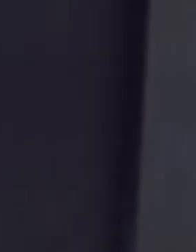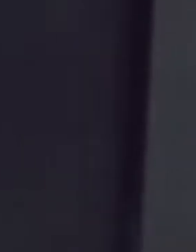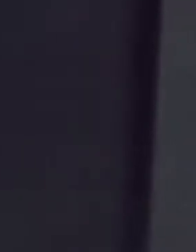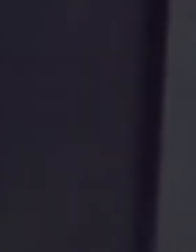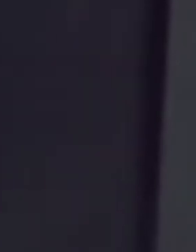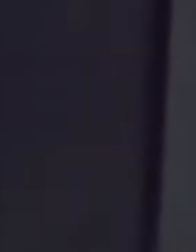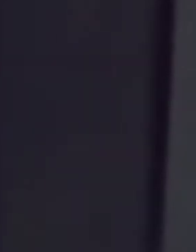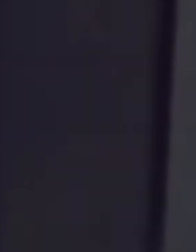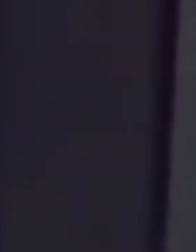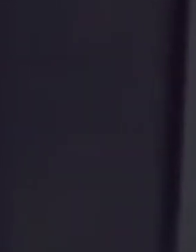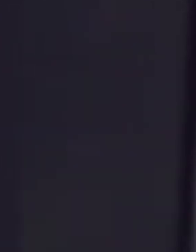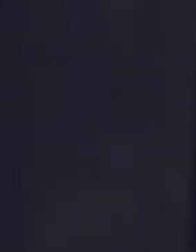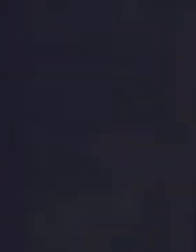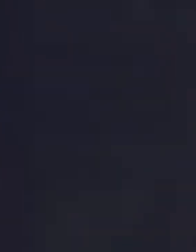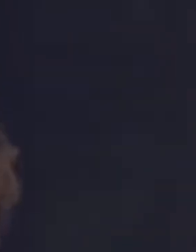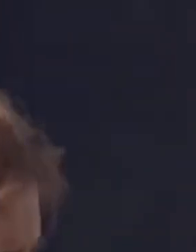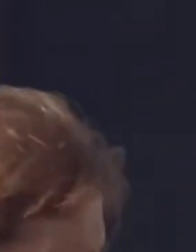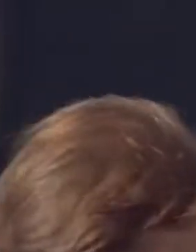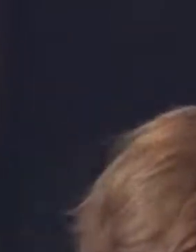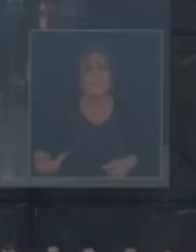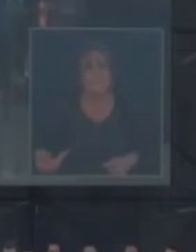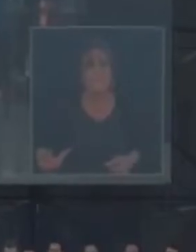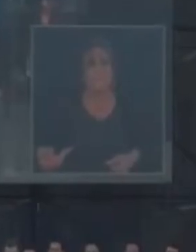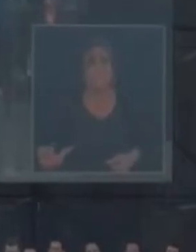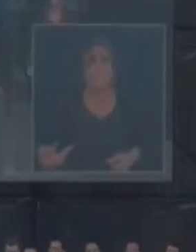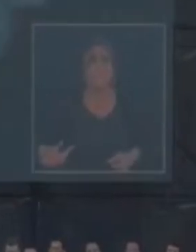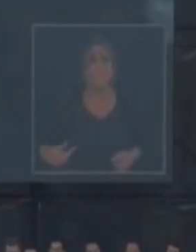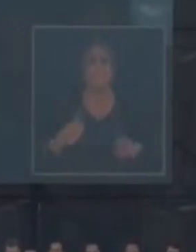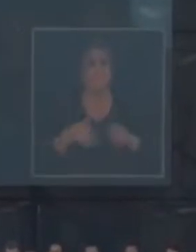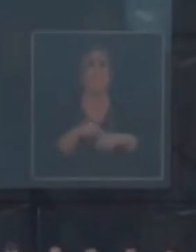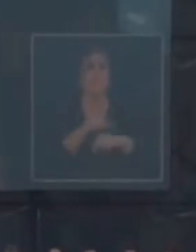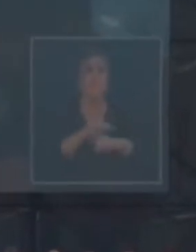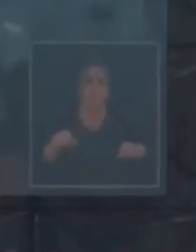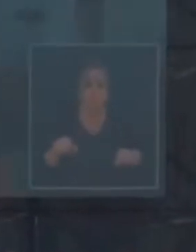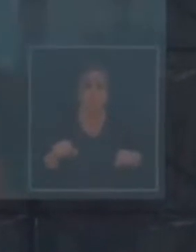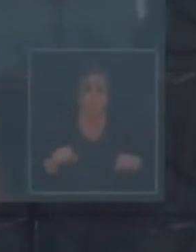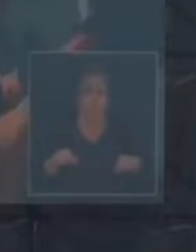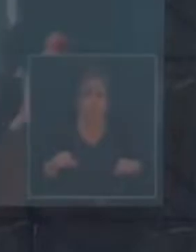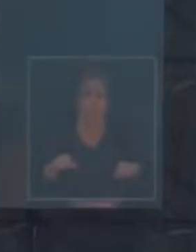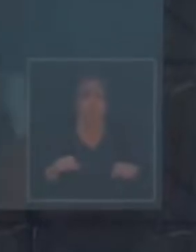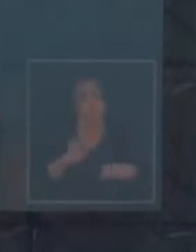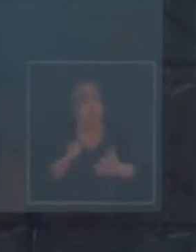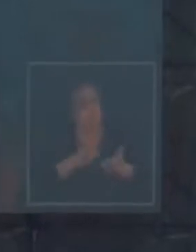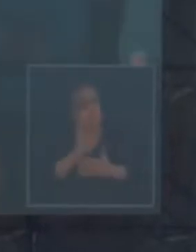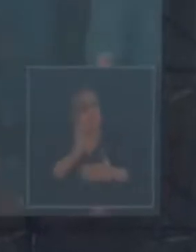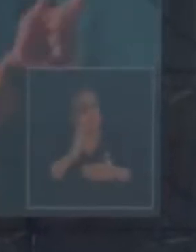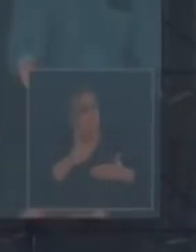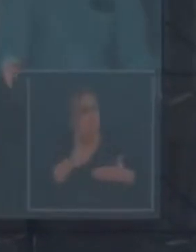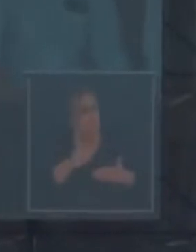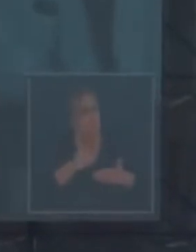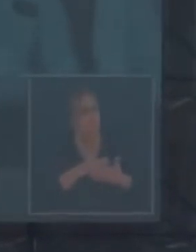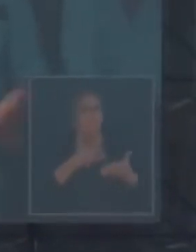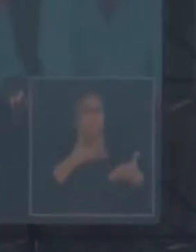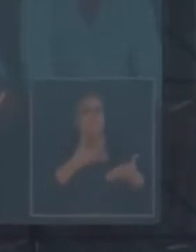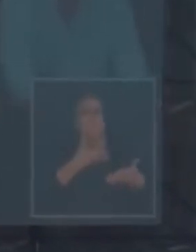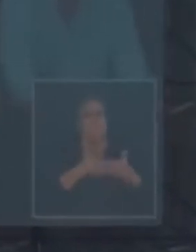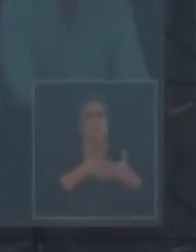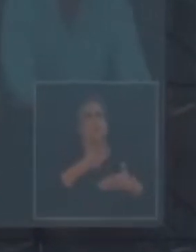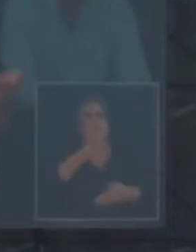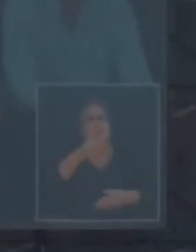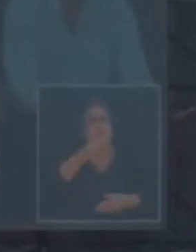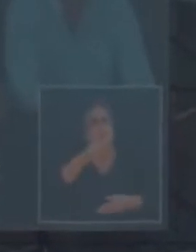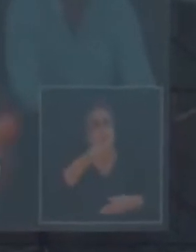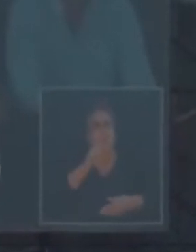Yo quiero ser un presidente que acompañe, que esté al lado de ese policía que